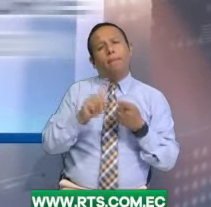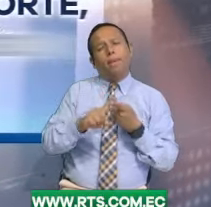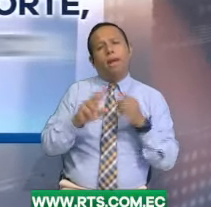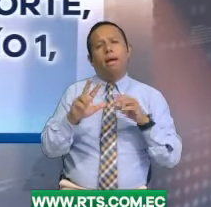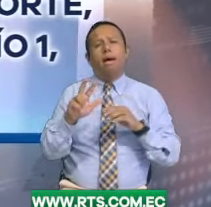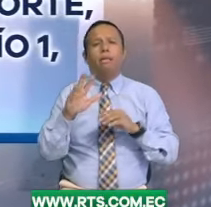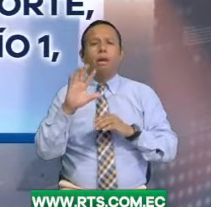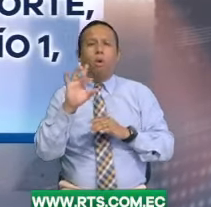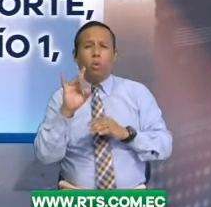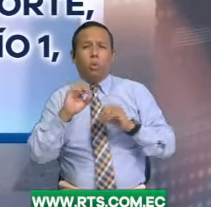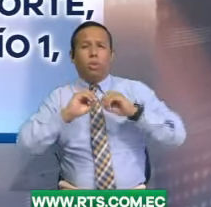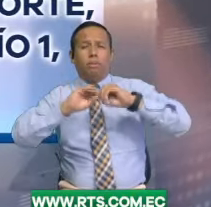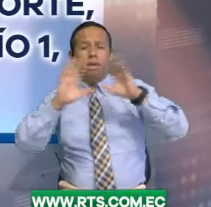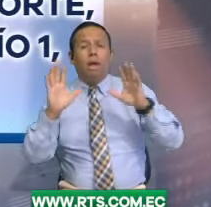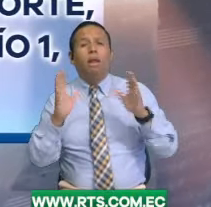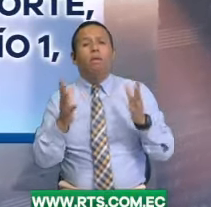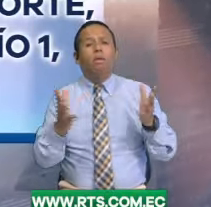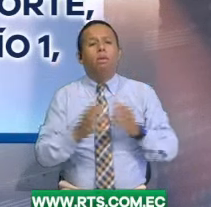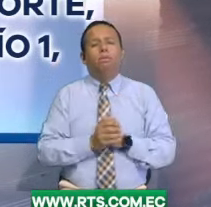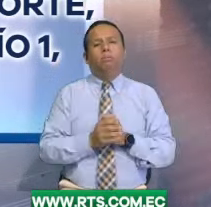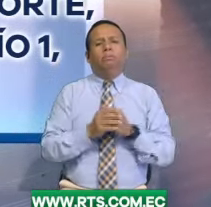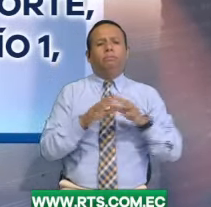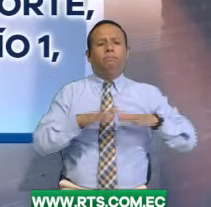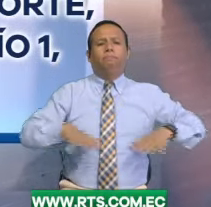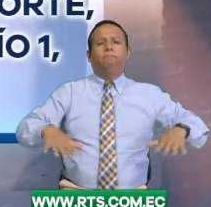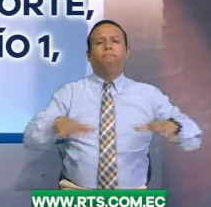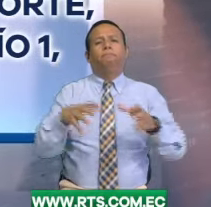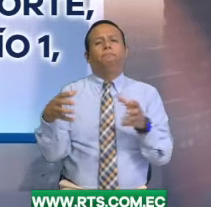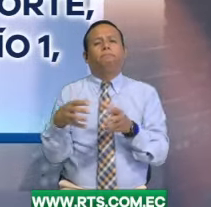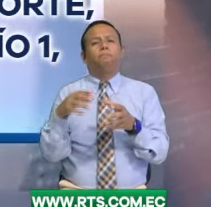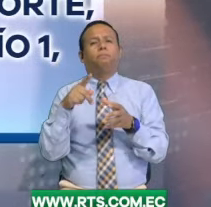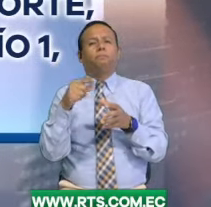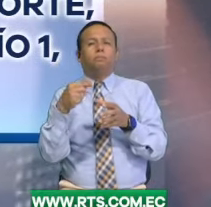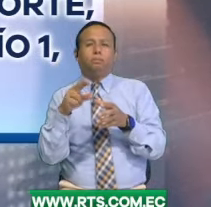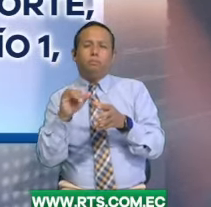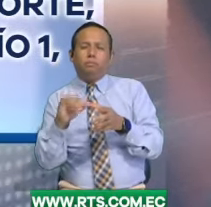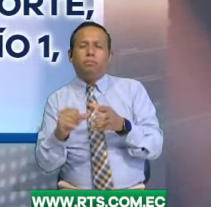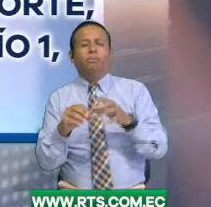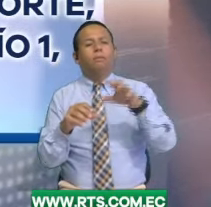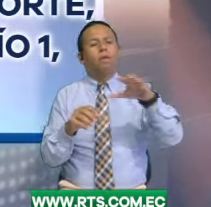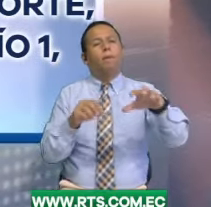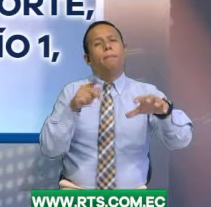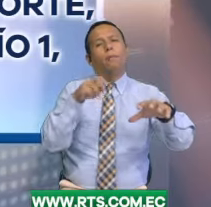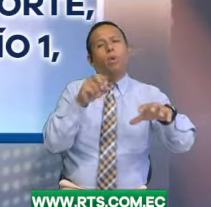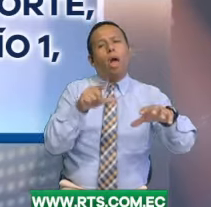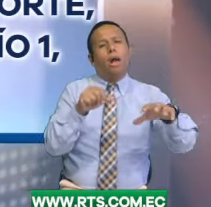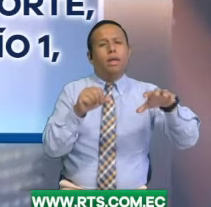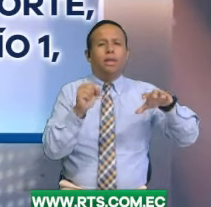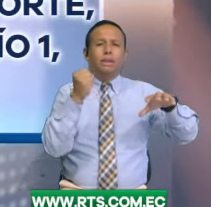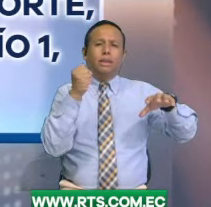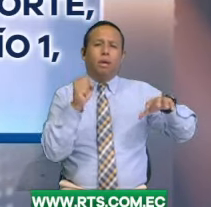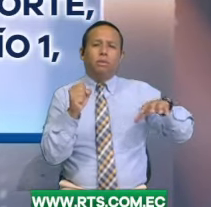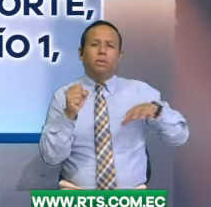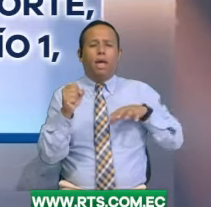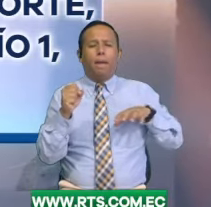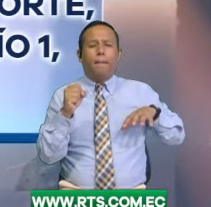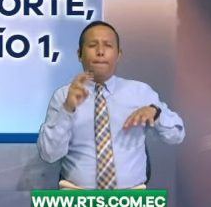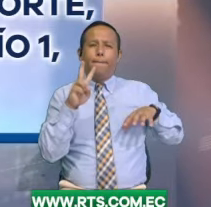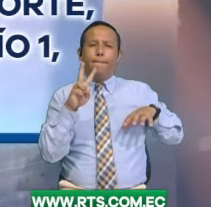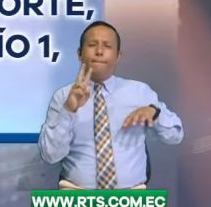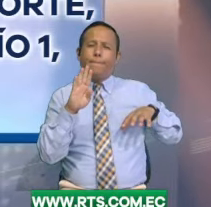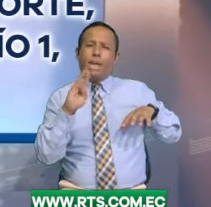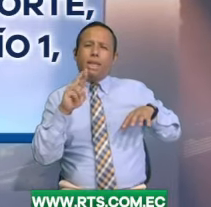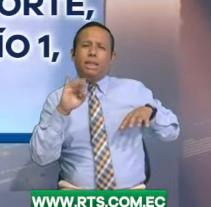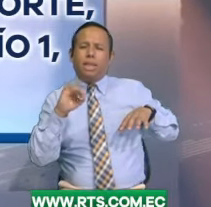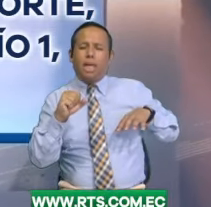20 horas se irá la luz en la ciudadela guayacanes Polaris samanes Sauces Brisas del Norte acuarela